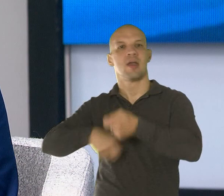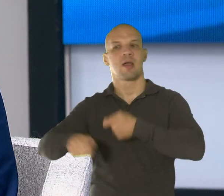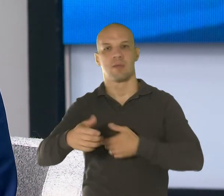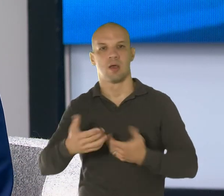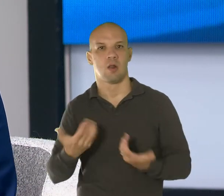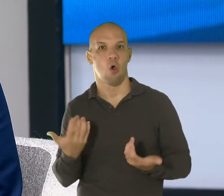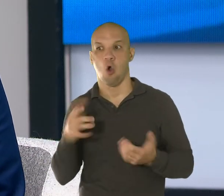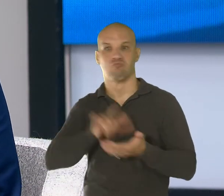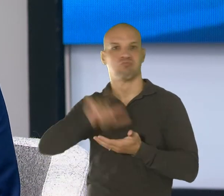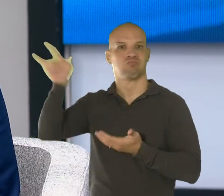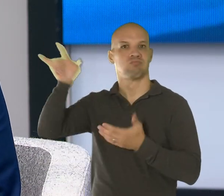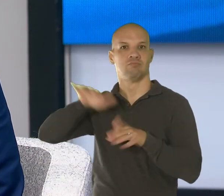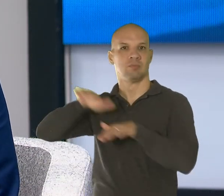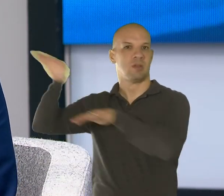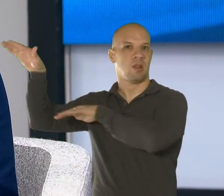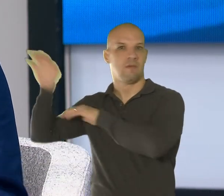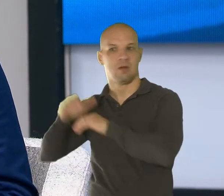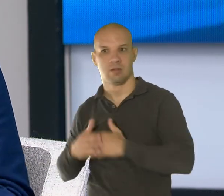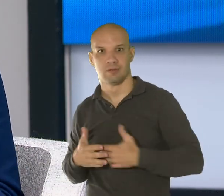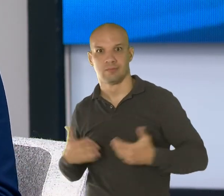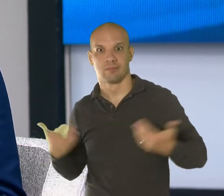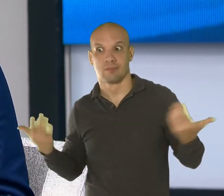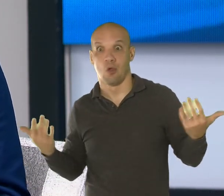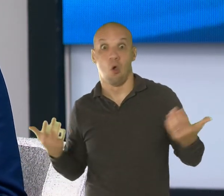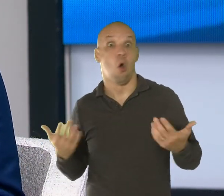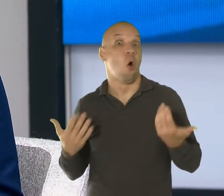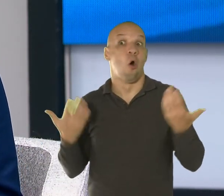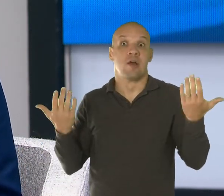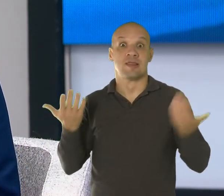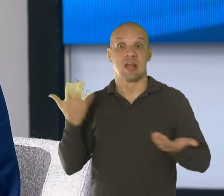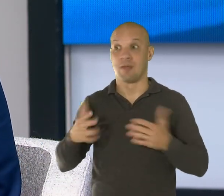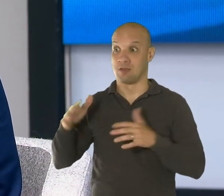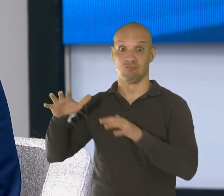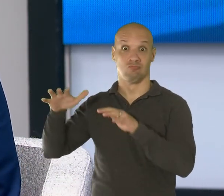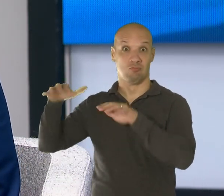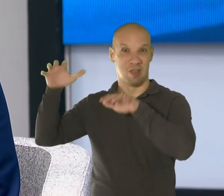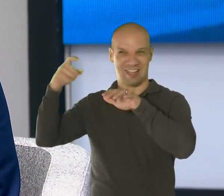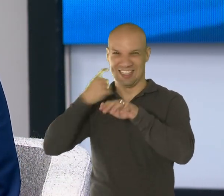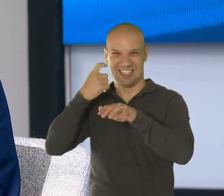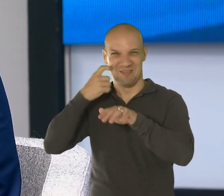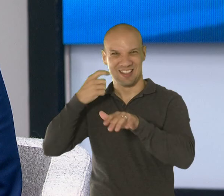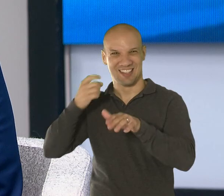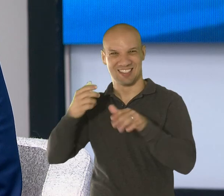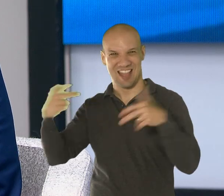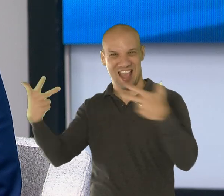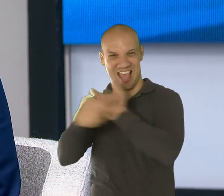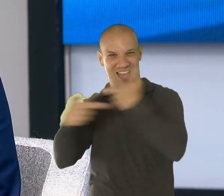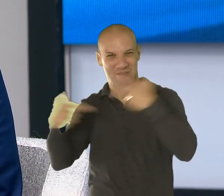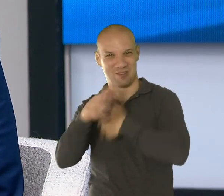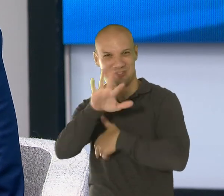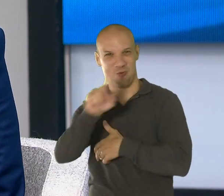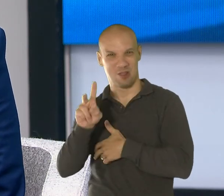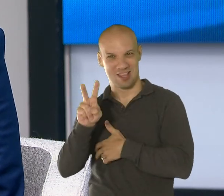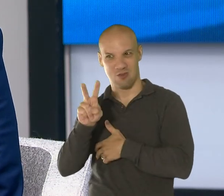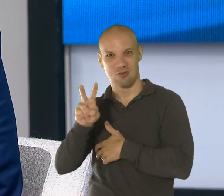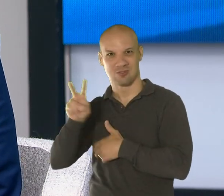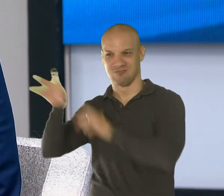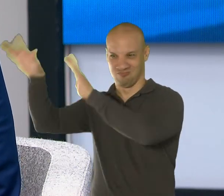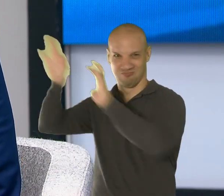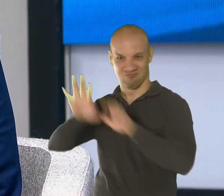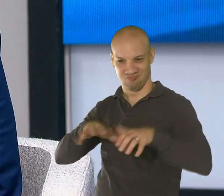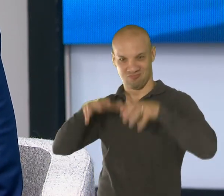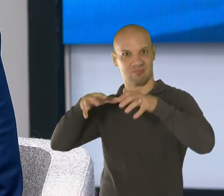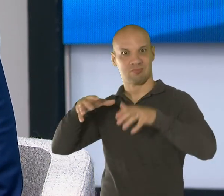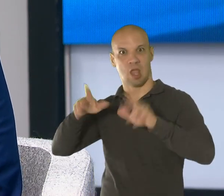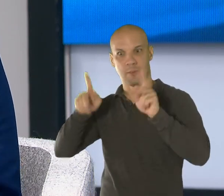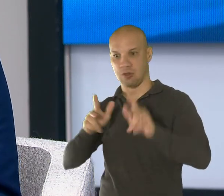las lluvias, lo que nos pasó, ¿verdad?, en el expreso, que no pueda llegar o tarde horas. Así que ciertamente lo complica. Otra cosa son los hogares de cuidado